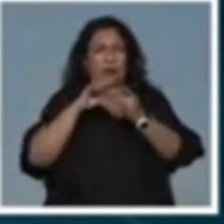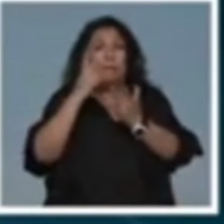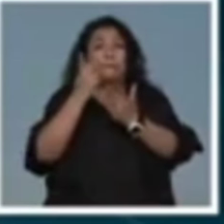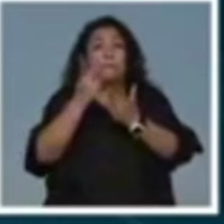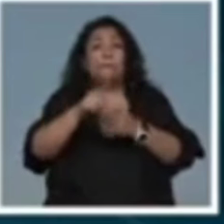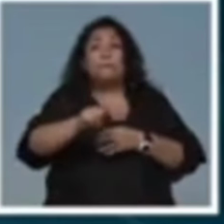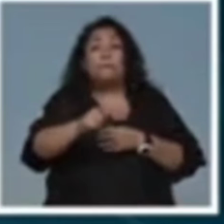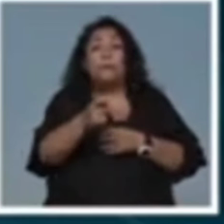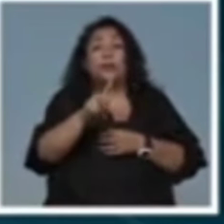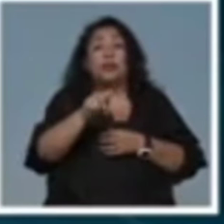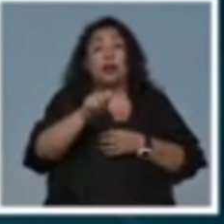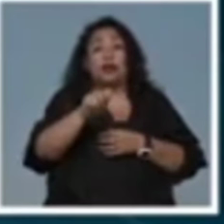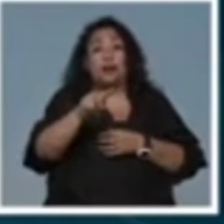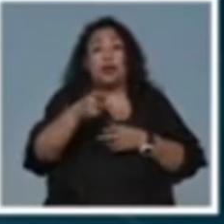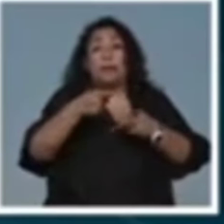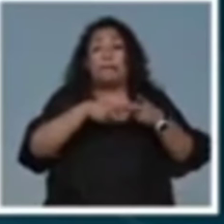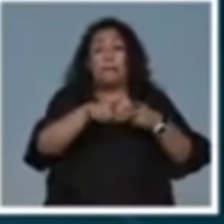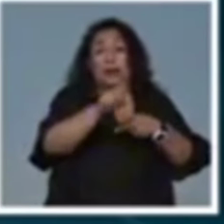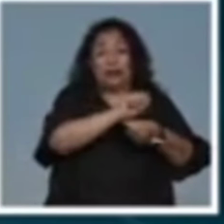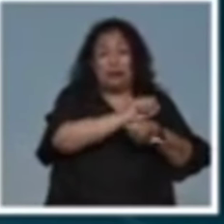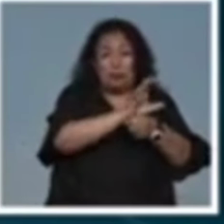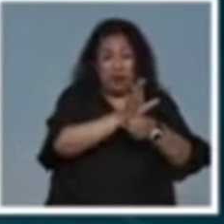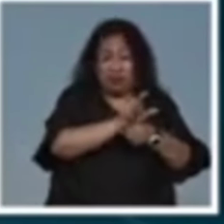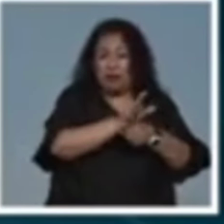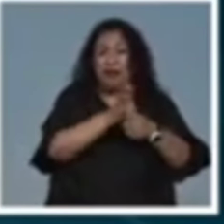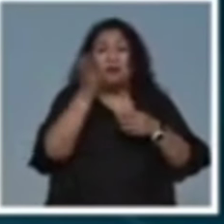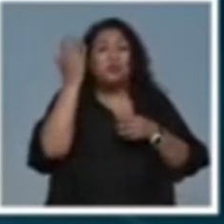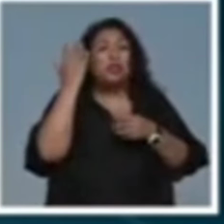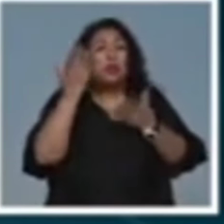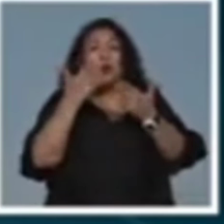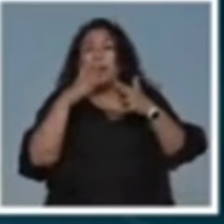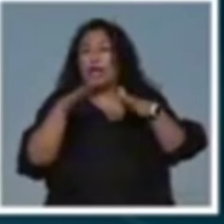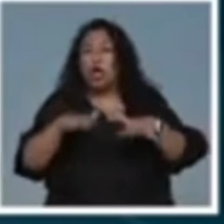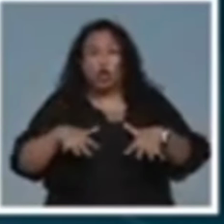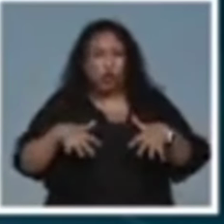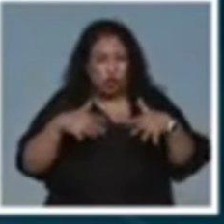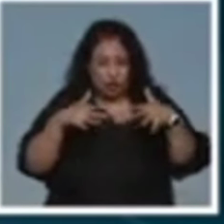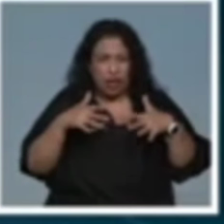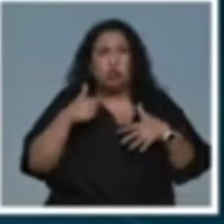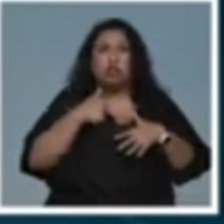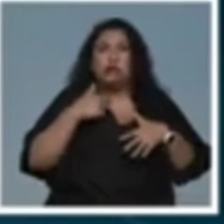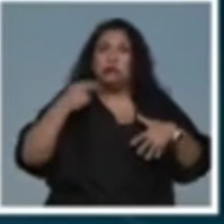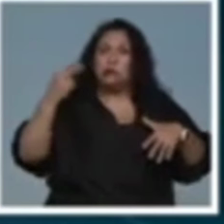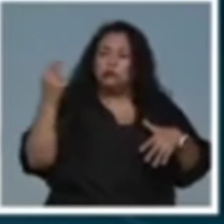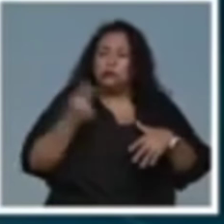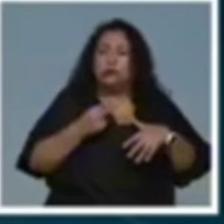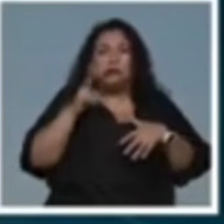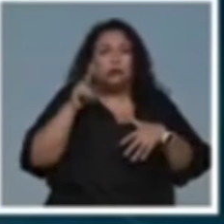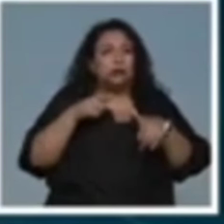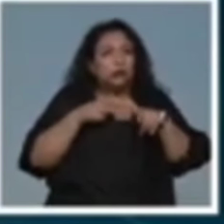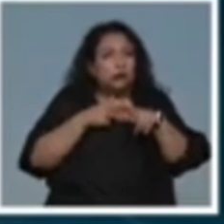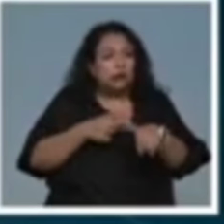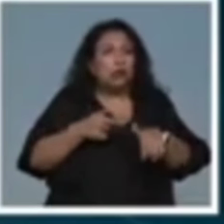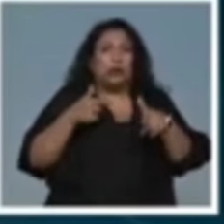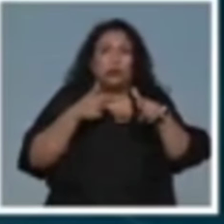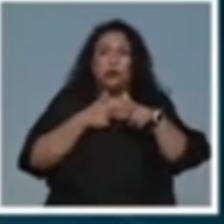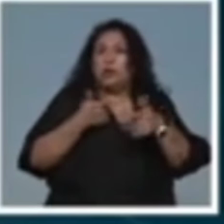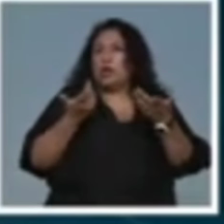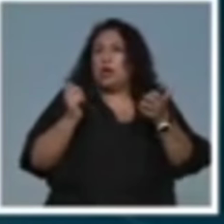programa de televisión nació en pandemia, ya que pues no había conciertos, pero yo tenía una necesidad terrible de seguir haciendo